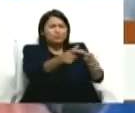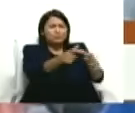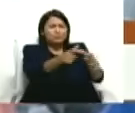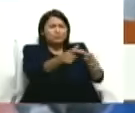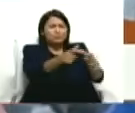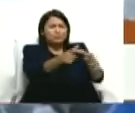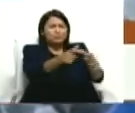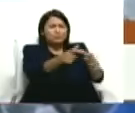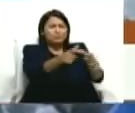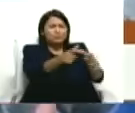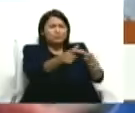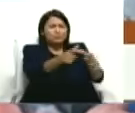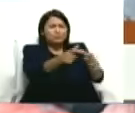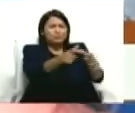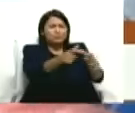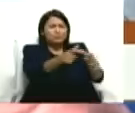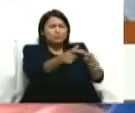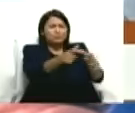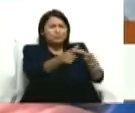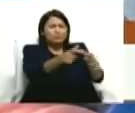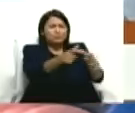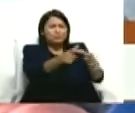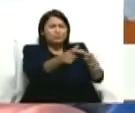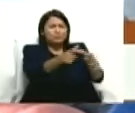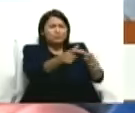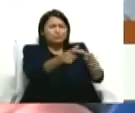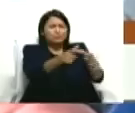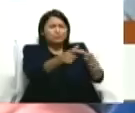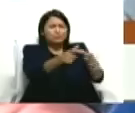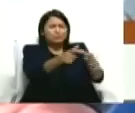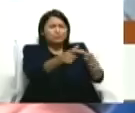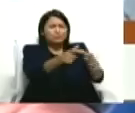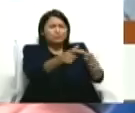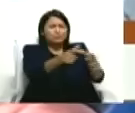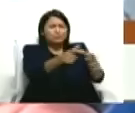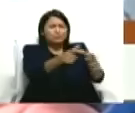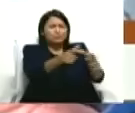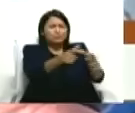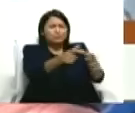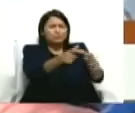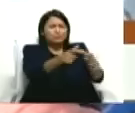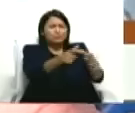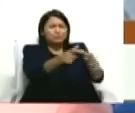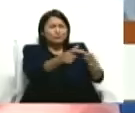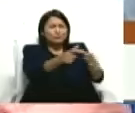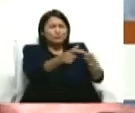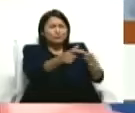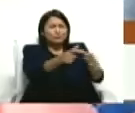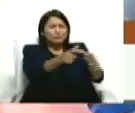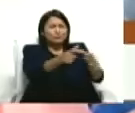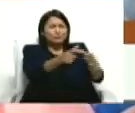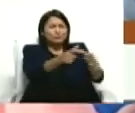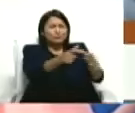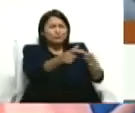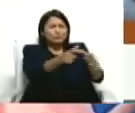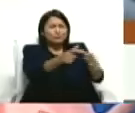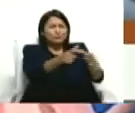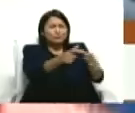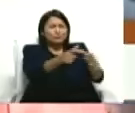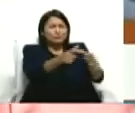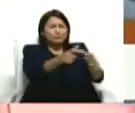llegó la inclusión. Para mí es muy importante el tema de la inclusión de todos los sectores